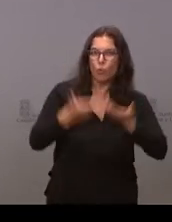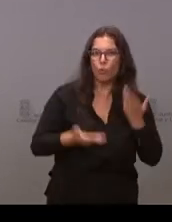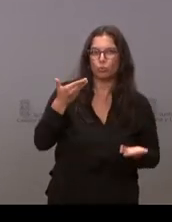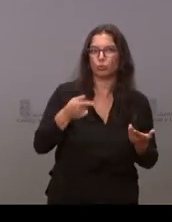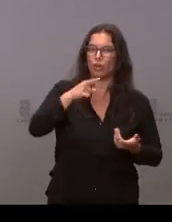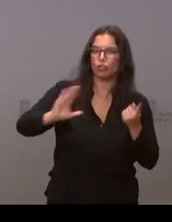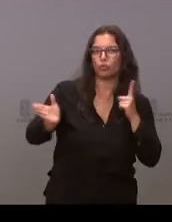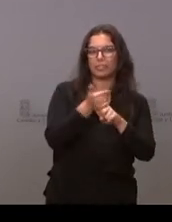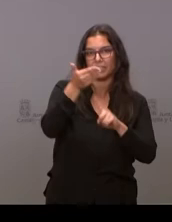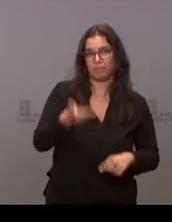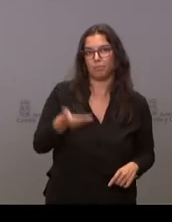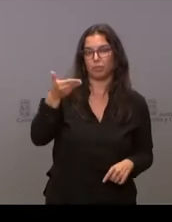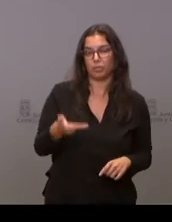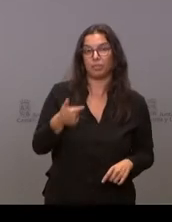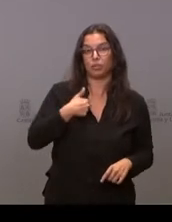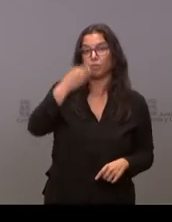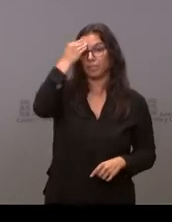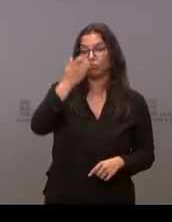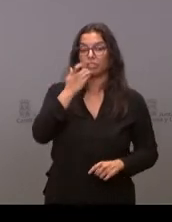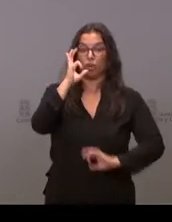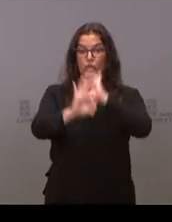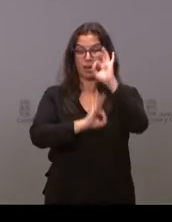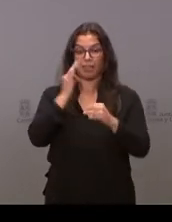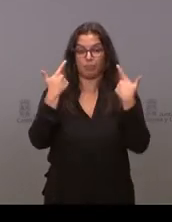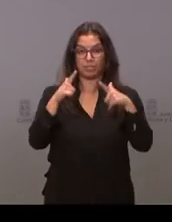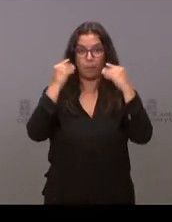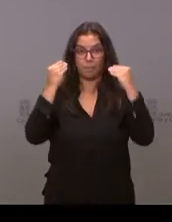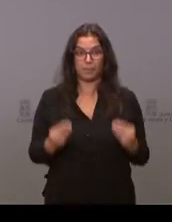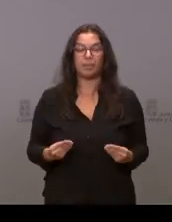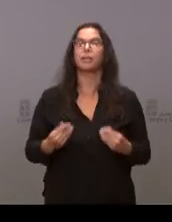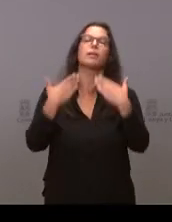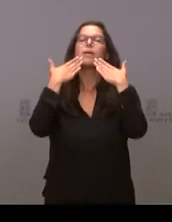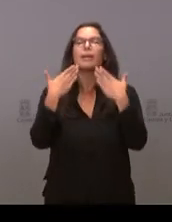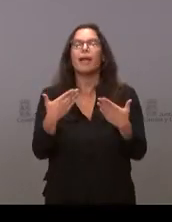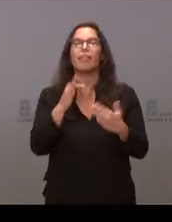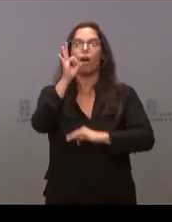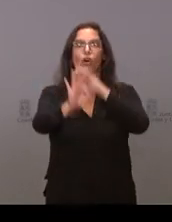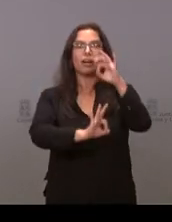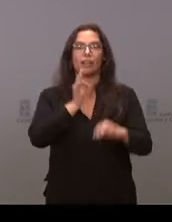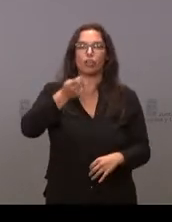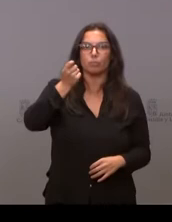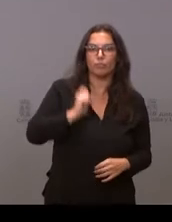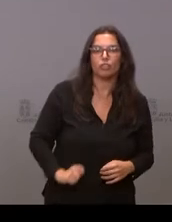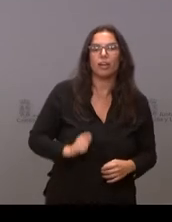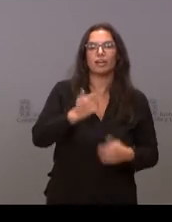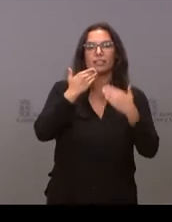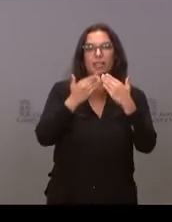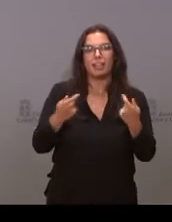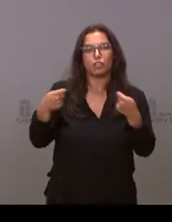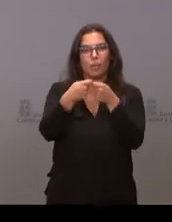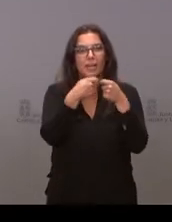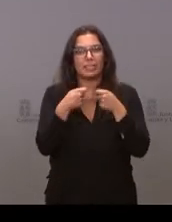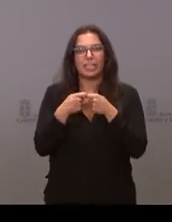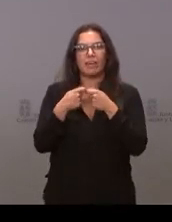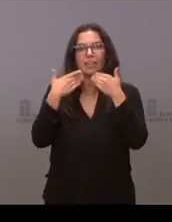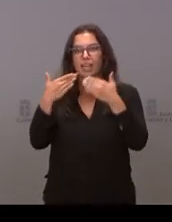ganaderos. Y yo creo que la buena organización del sector, a través de las organizaciones profesionales agrarias, a través de las cooperativas, a través de